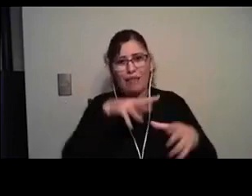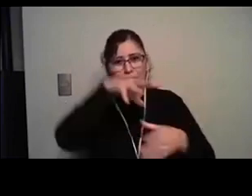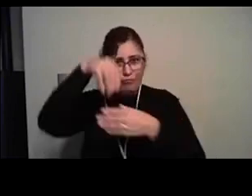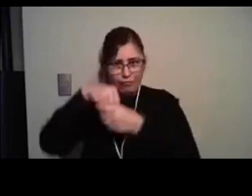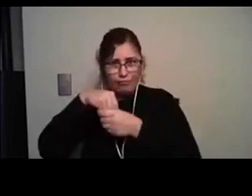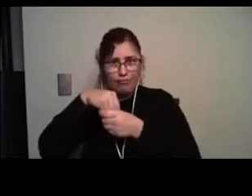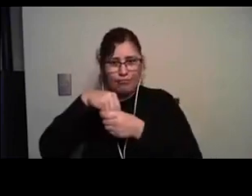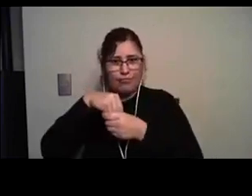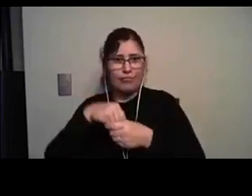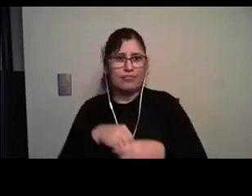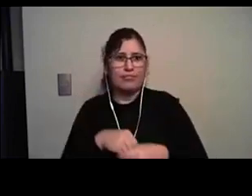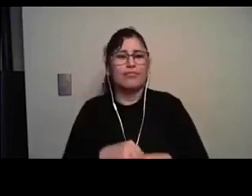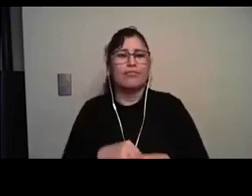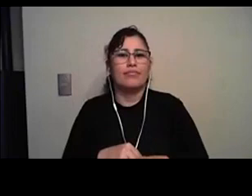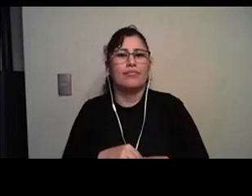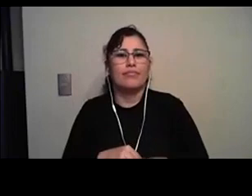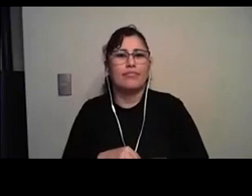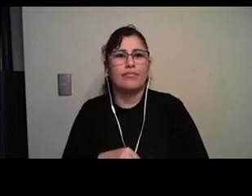Voy a...